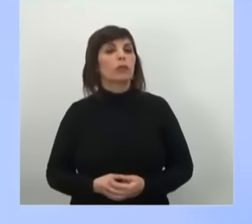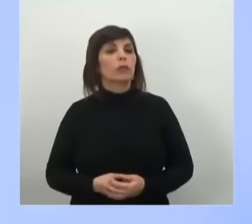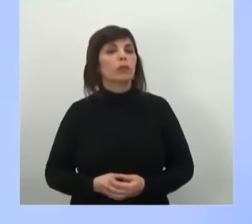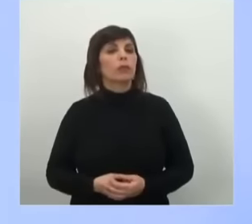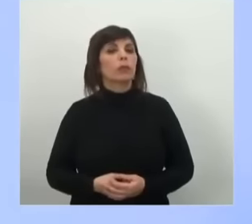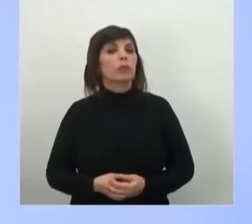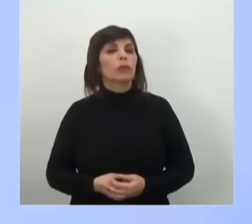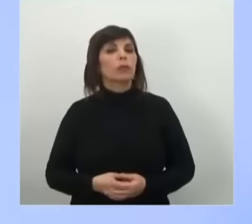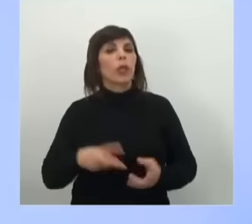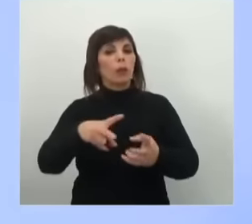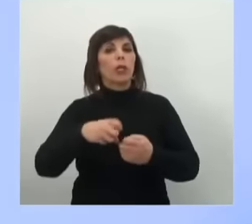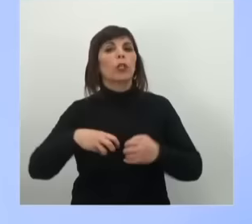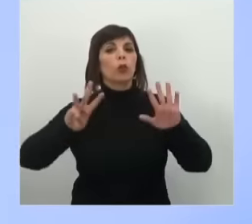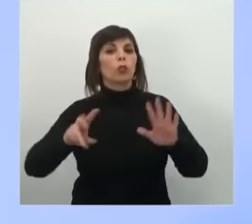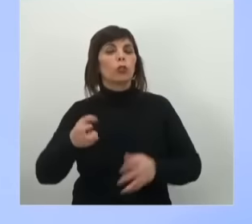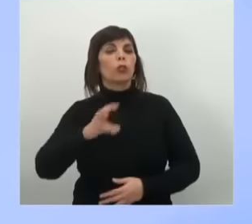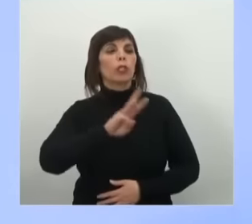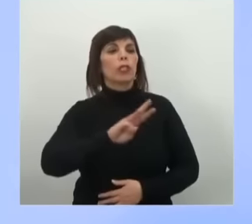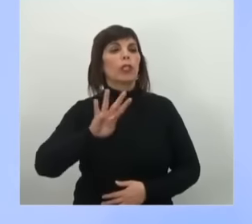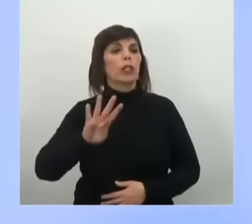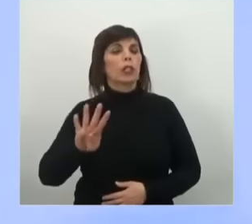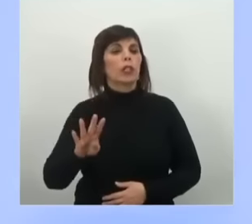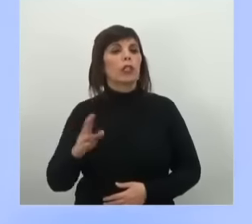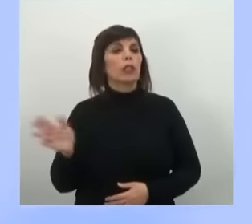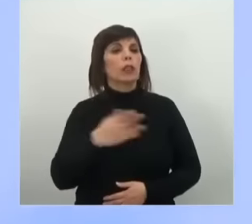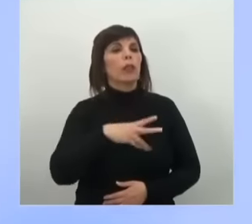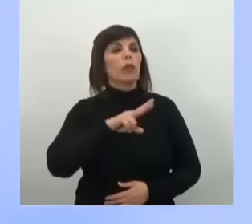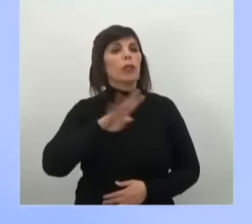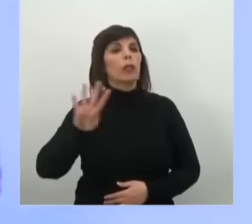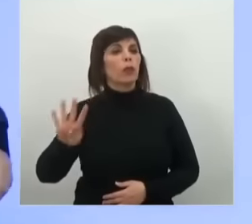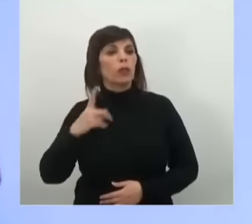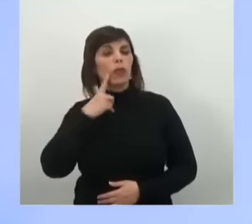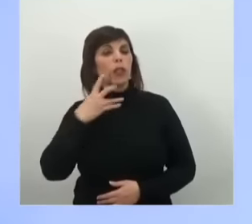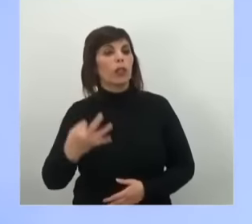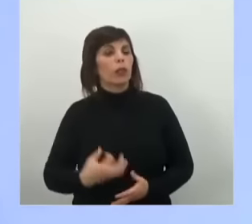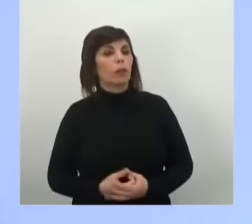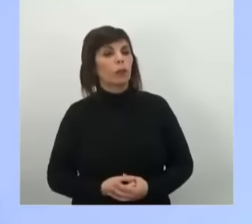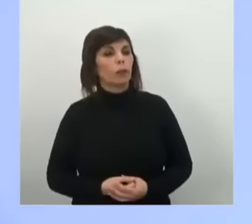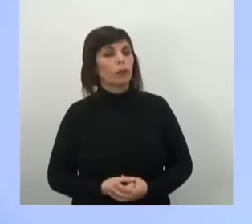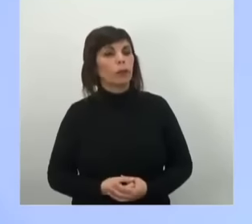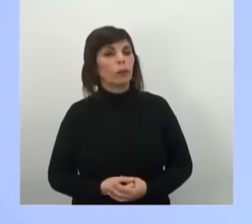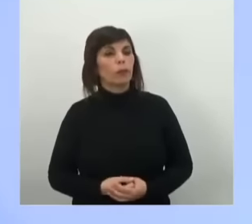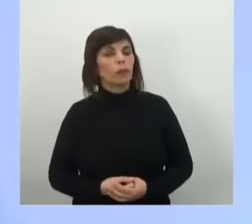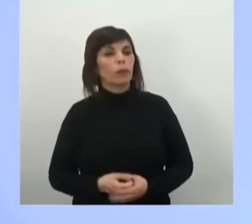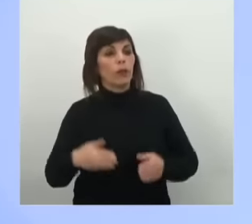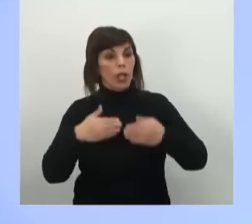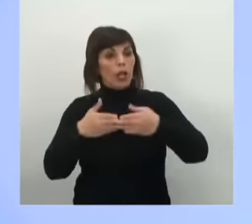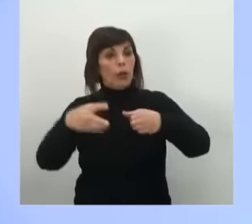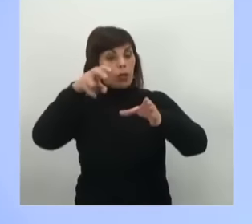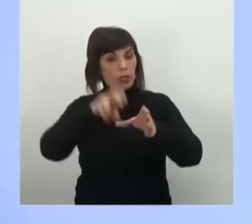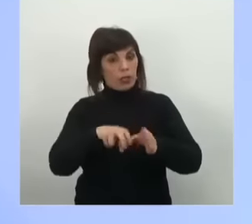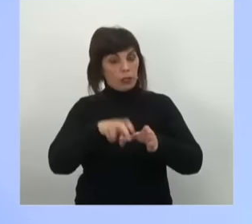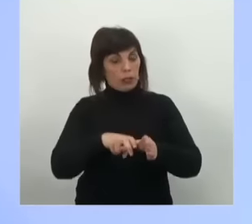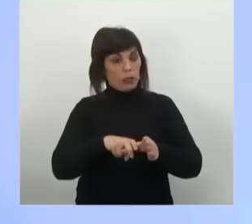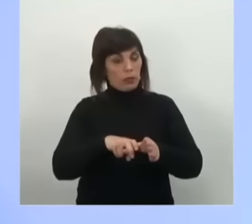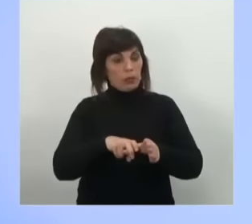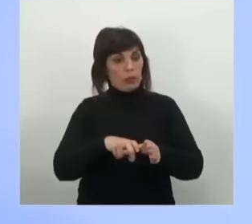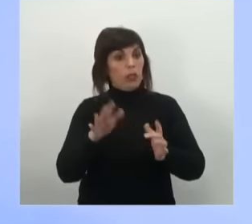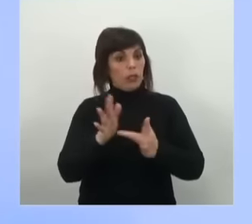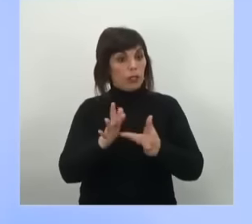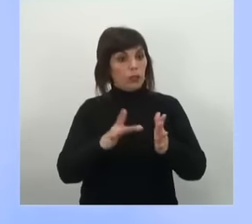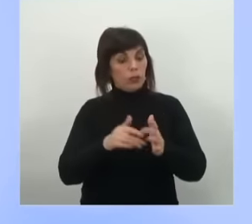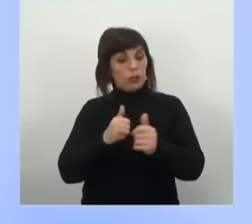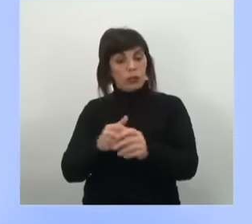24 y sabe lo que dice ahí cuando dice en español entrando en La Barca sus discípulos